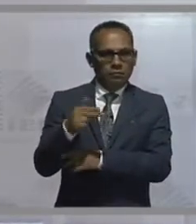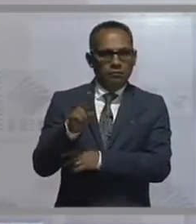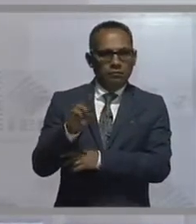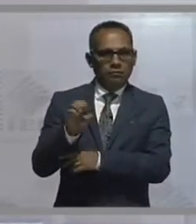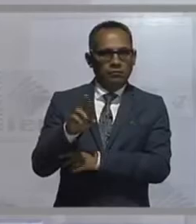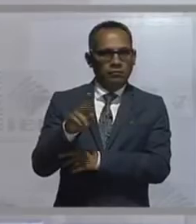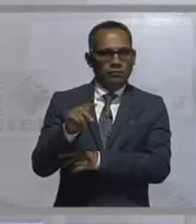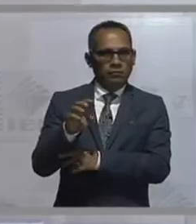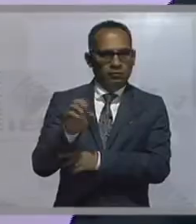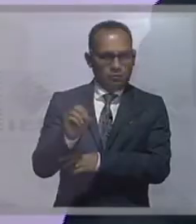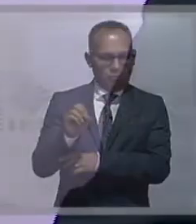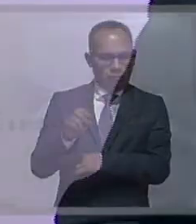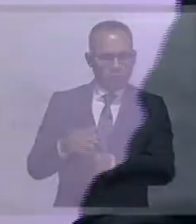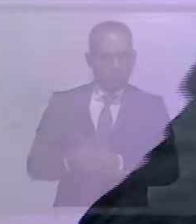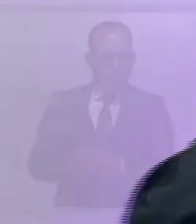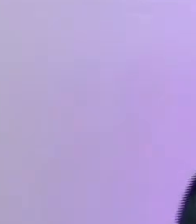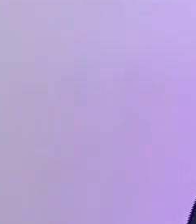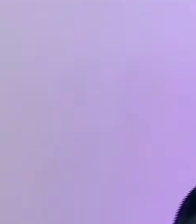hasta por tres minutos